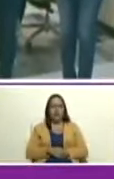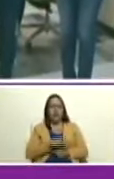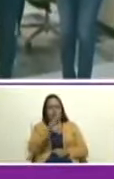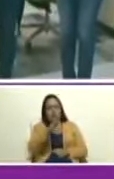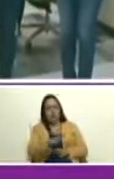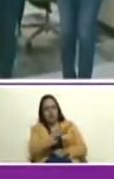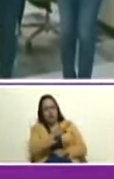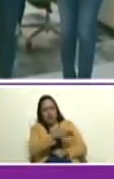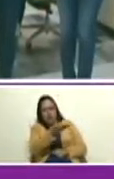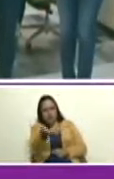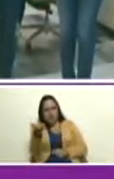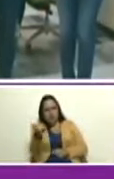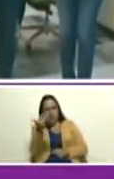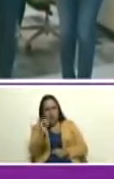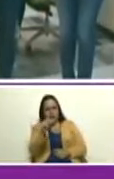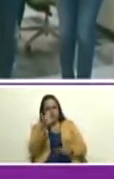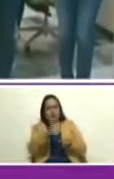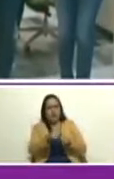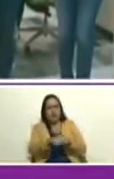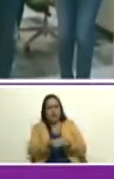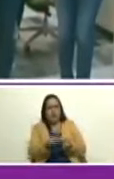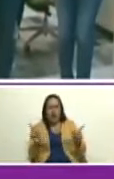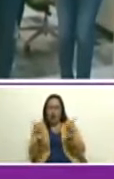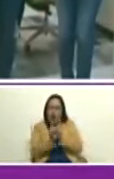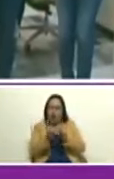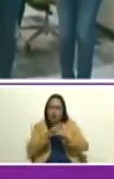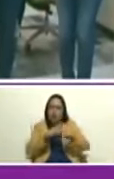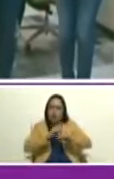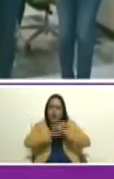ustedes, Maracaibo. Breve pero contundente.